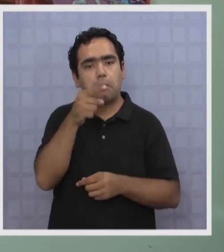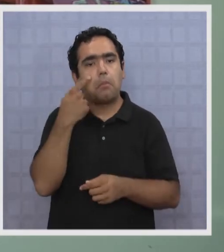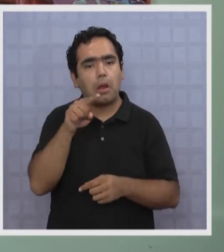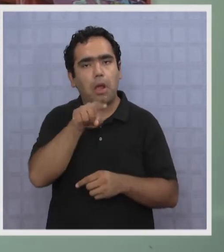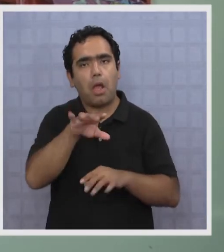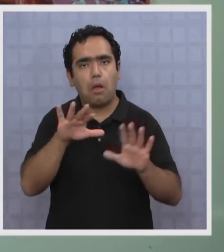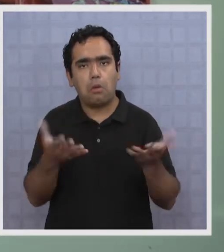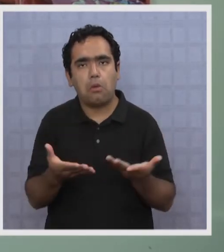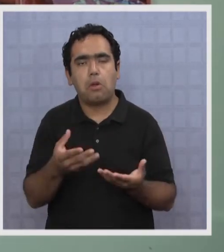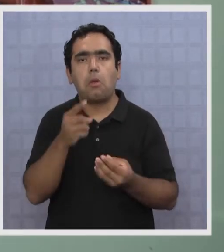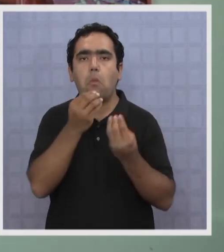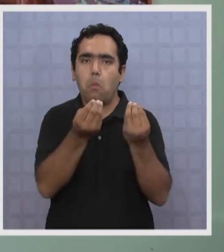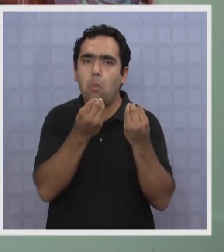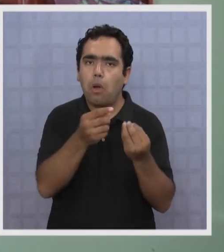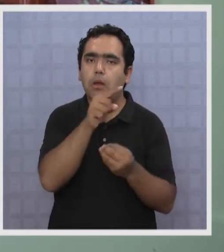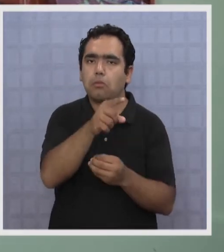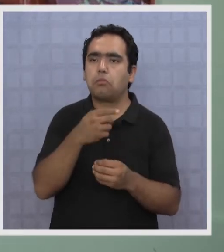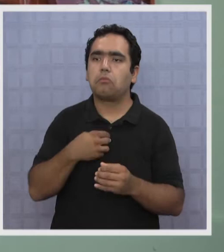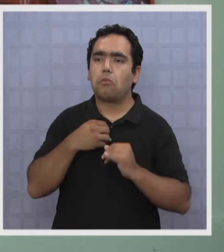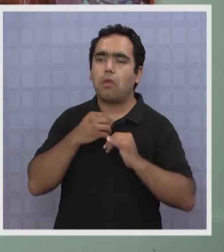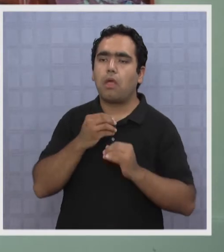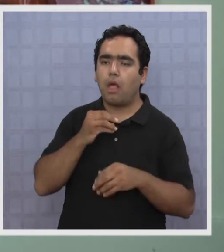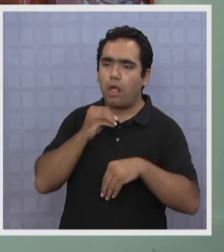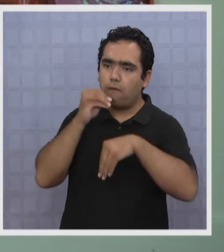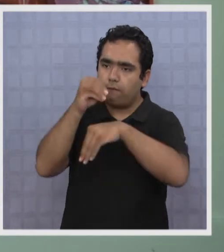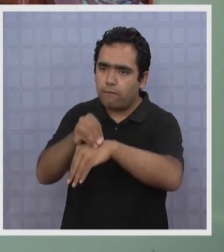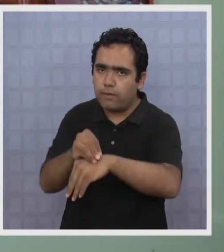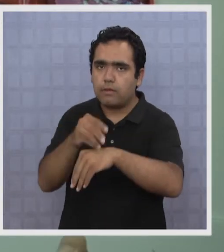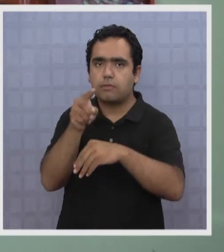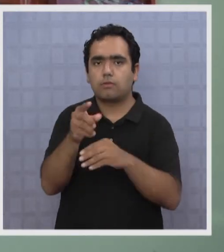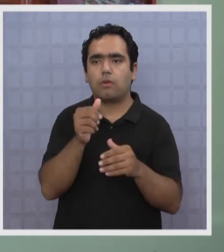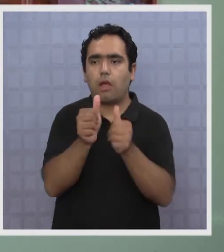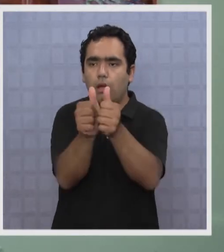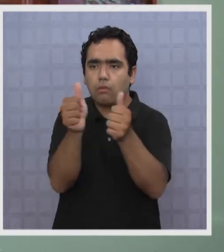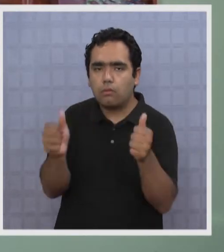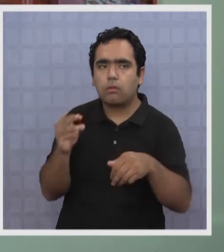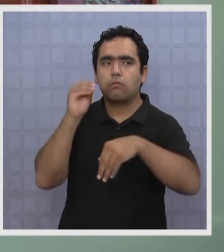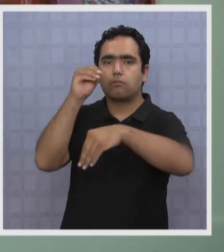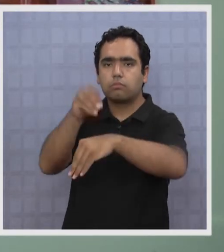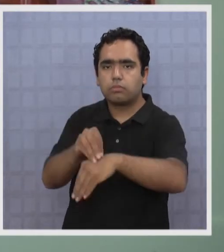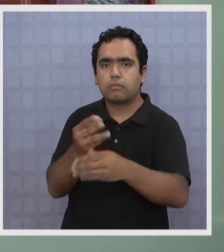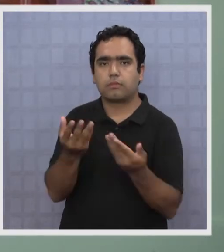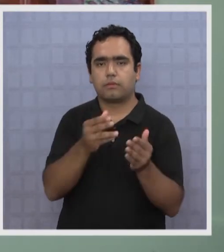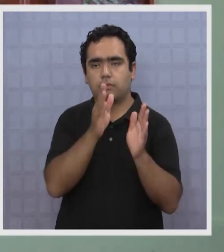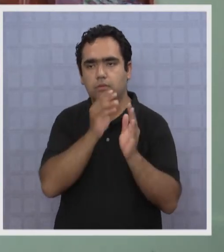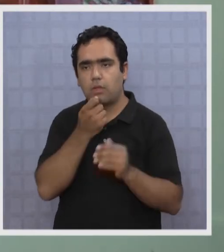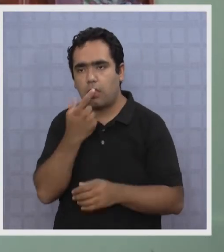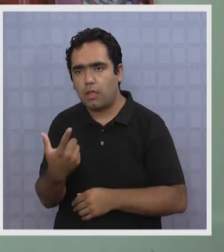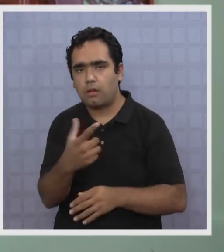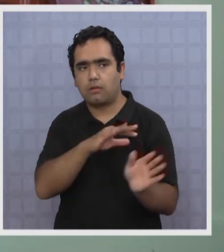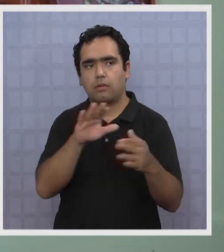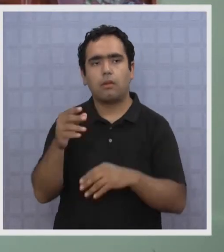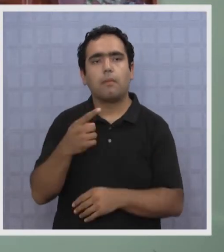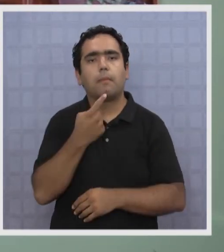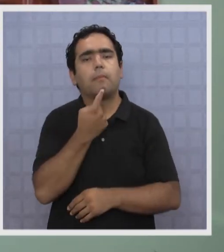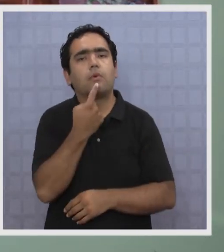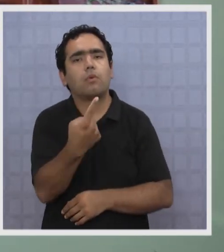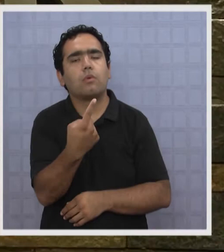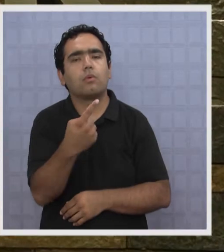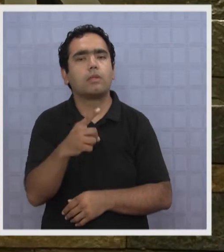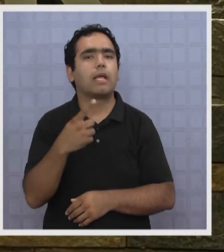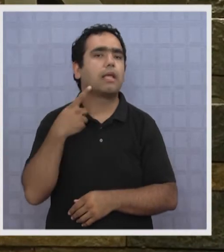nunca se supo que lo hicieron con este caso funcionan de la manera de primera auto en un cese poner información a la autoridad correspondiente que en este caso la